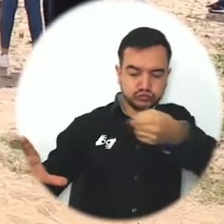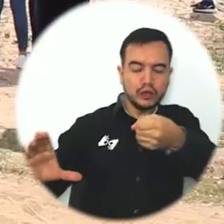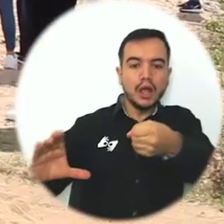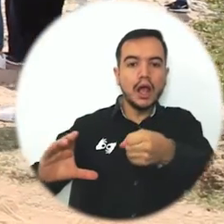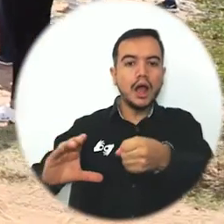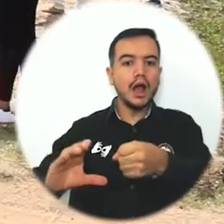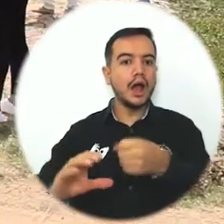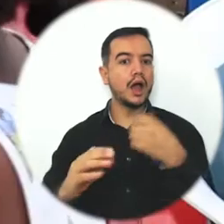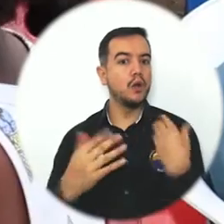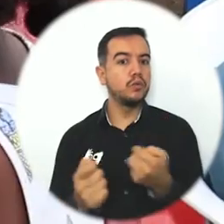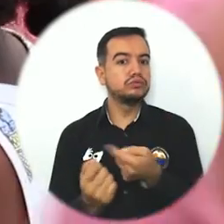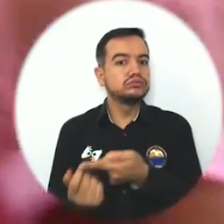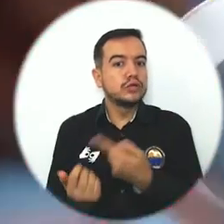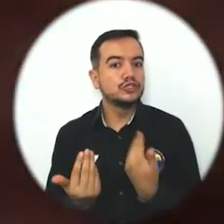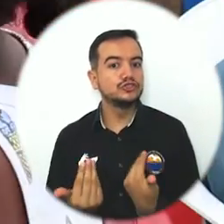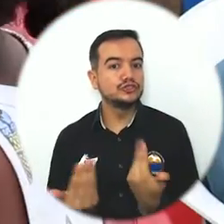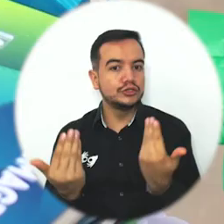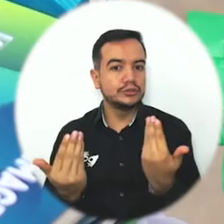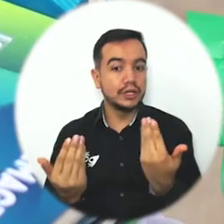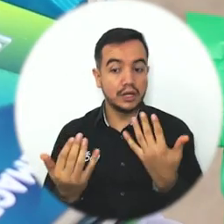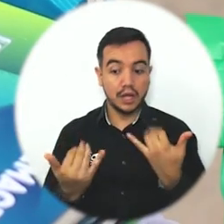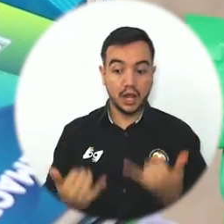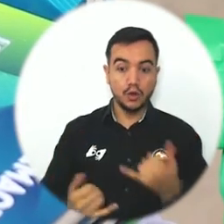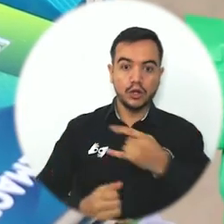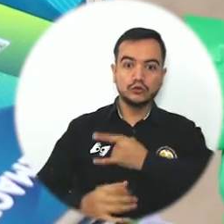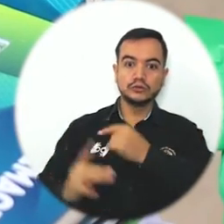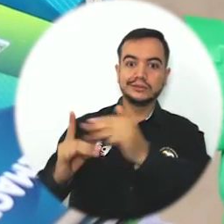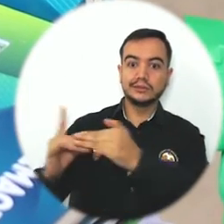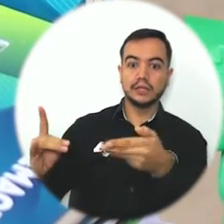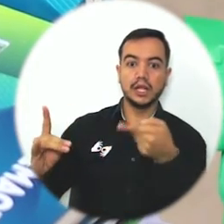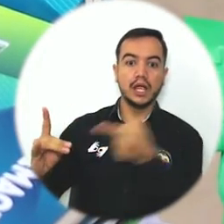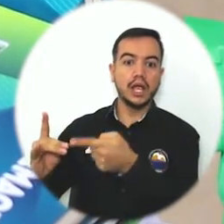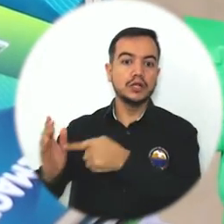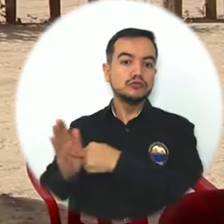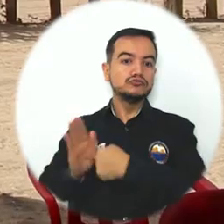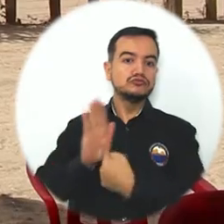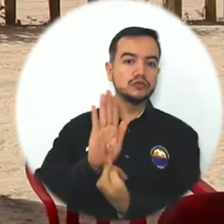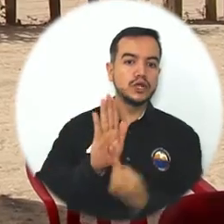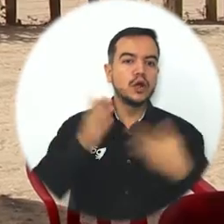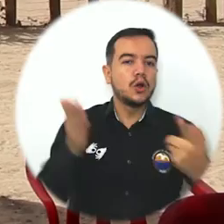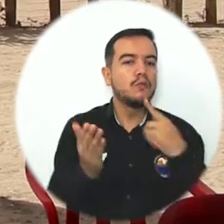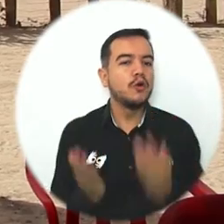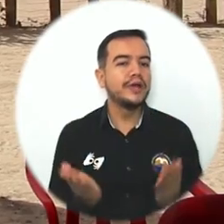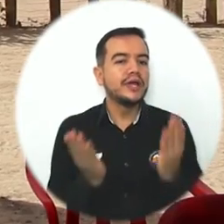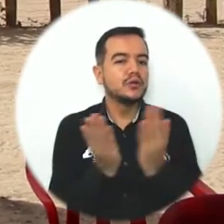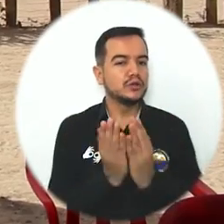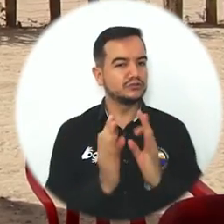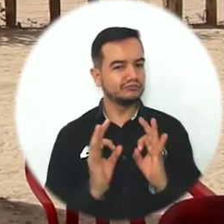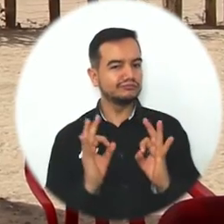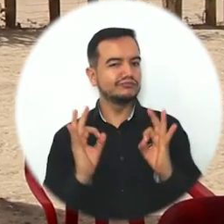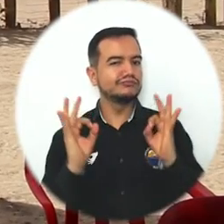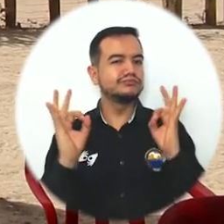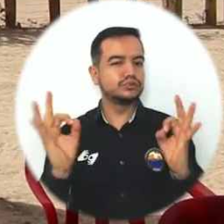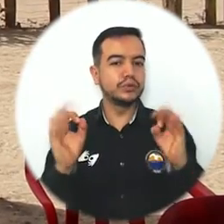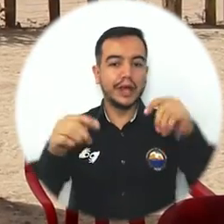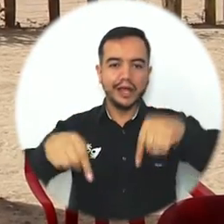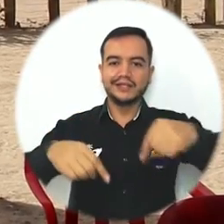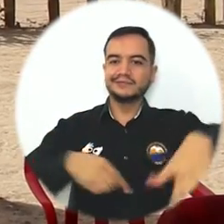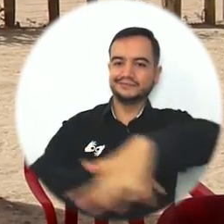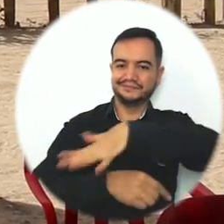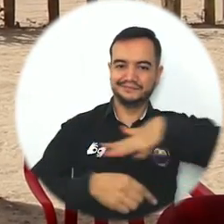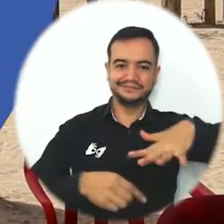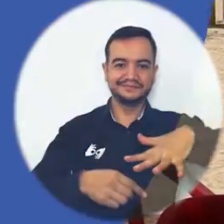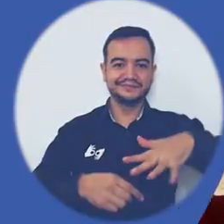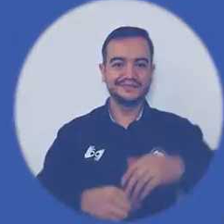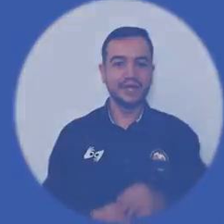La Universidad del Magdalena hoy por hoy es el símbolo de la educación en